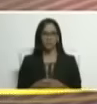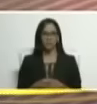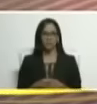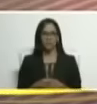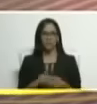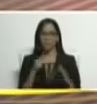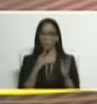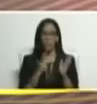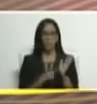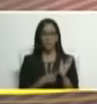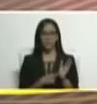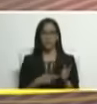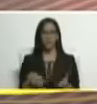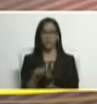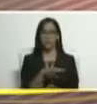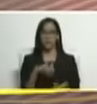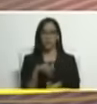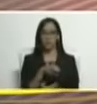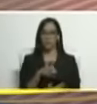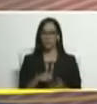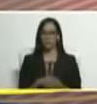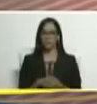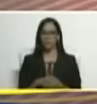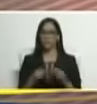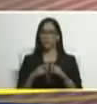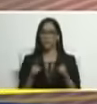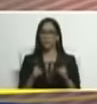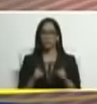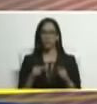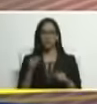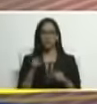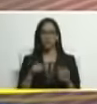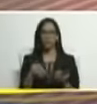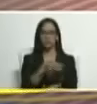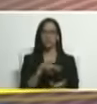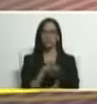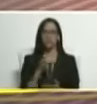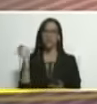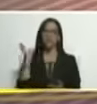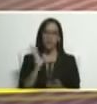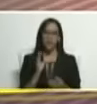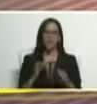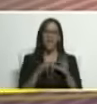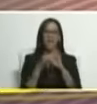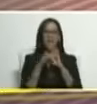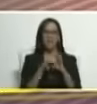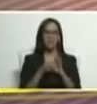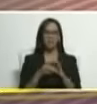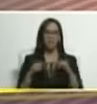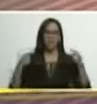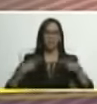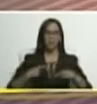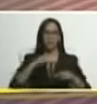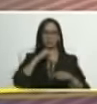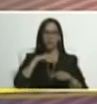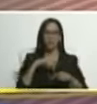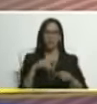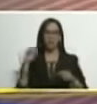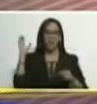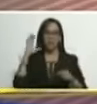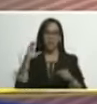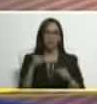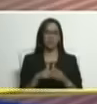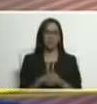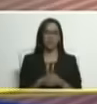Totalmente descompuestas. Pero su descomposición los llevó a aliarse con los enemigos históricos de la patria, con